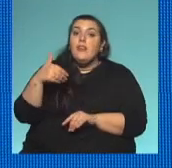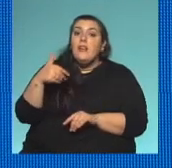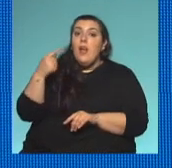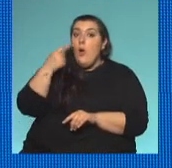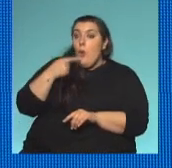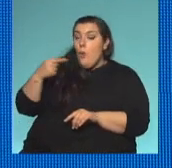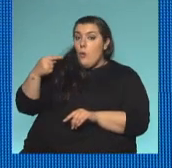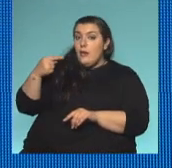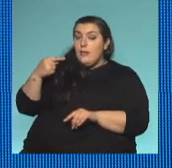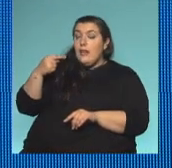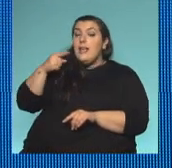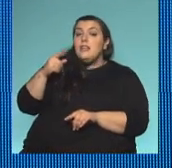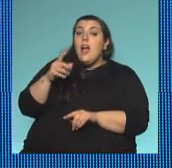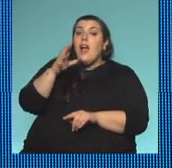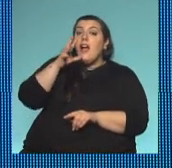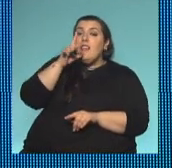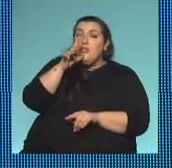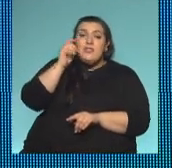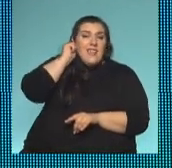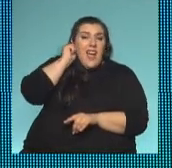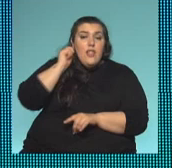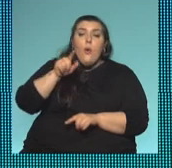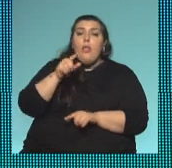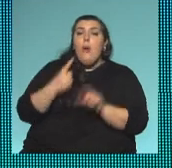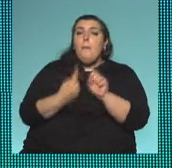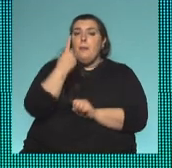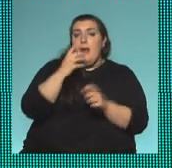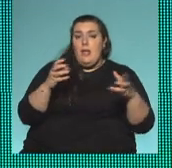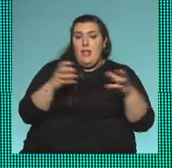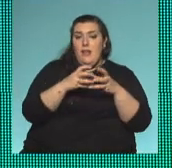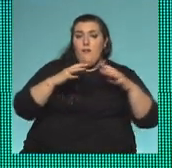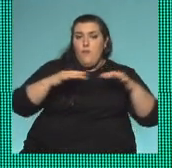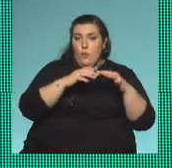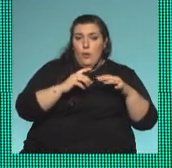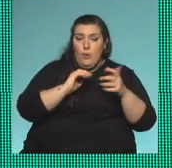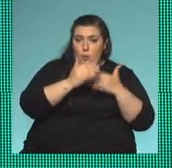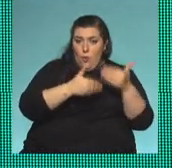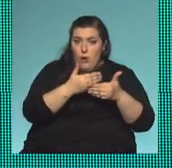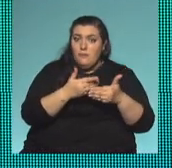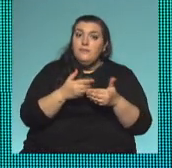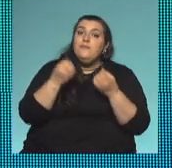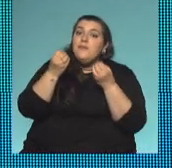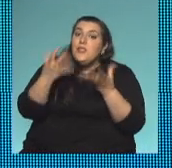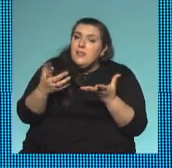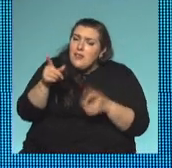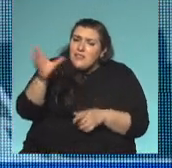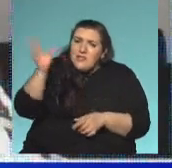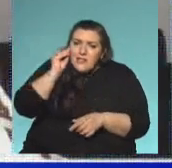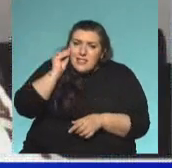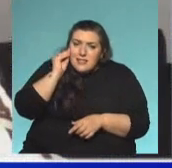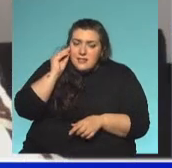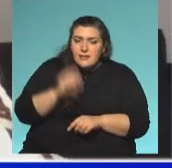años cuando debutó en primera división de Platense. Tiene el buzo puesto. Y la verdad tengo muchas ganas de hablar con ella. Milly, ¿cómo estás? ¿Nos estás escuchando?